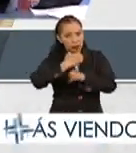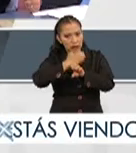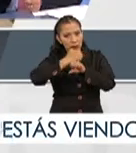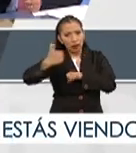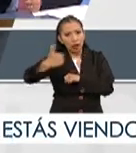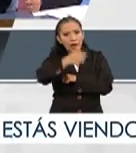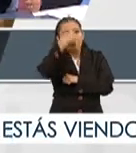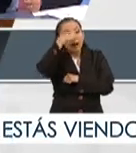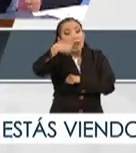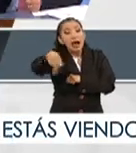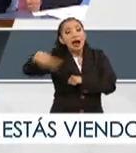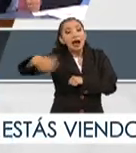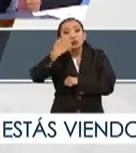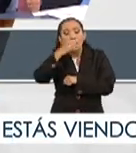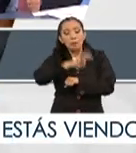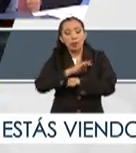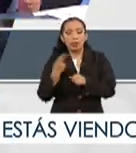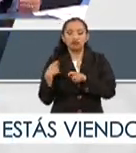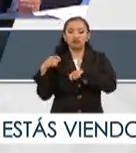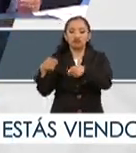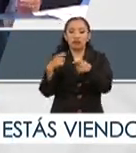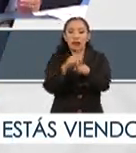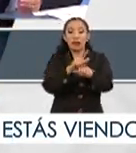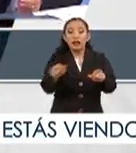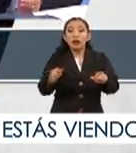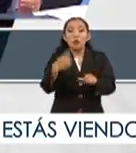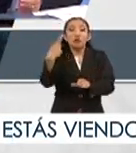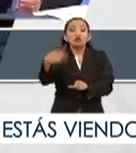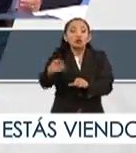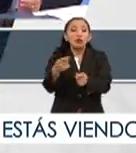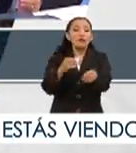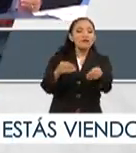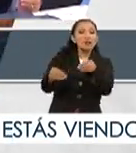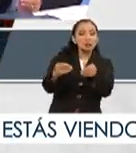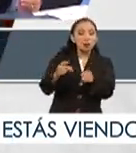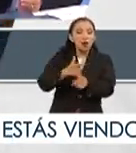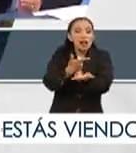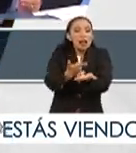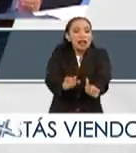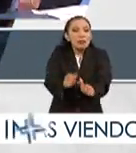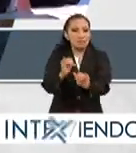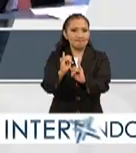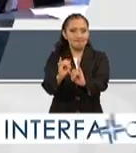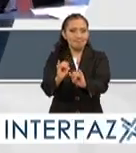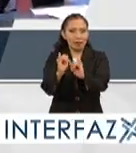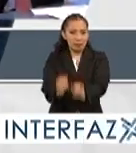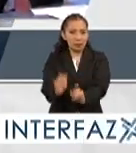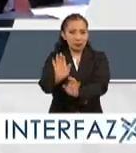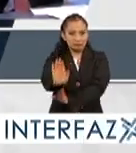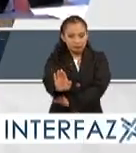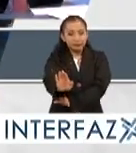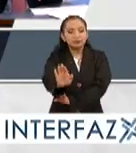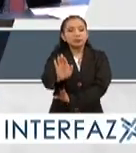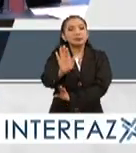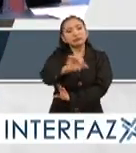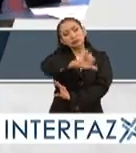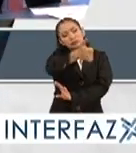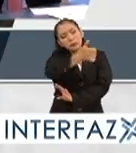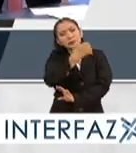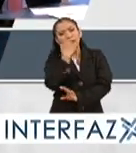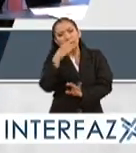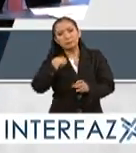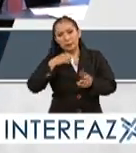estatales para que las escuelas puedan tener este grado de flexibilidad, de autonomía. Así como les hemos dado en otra